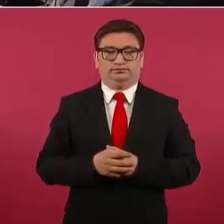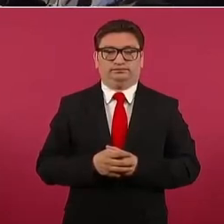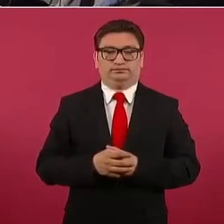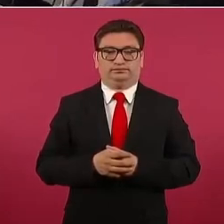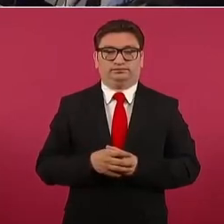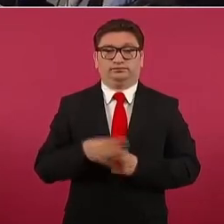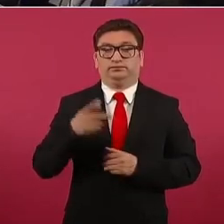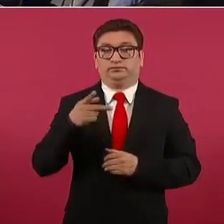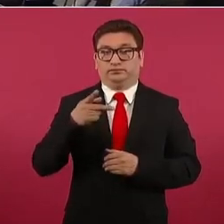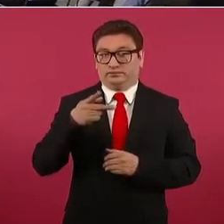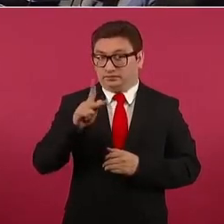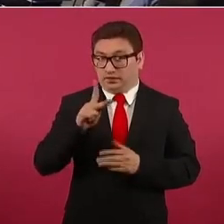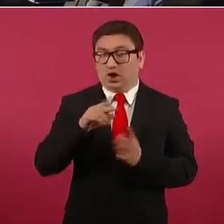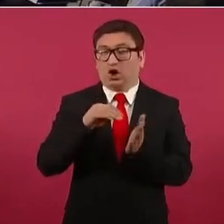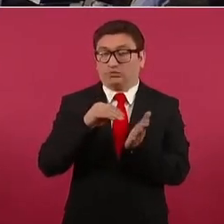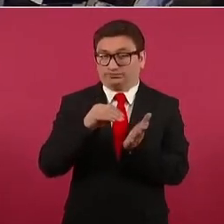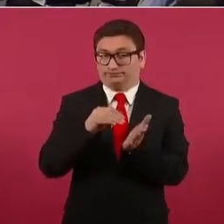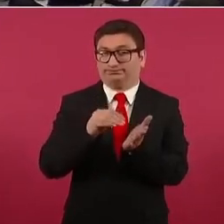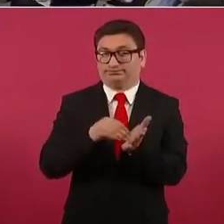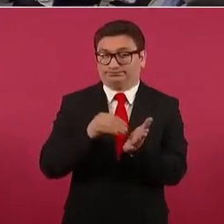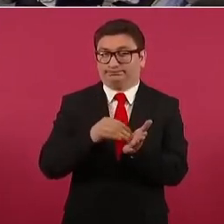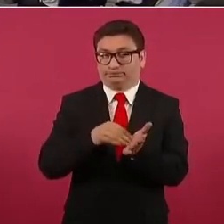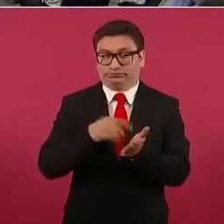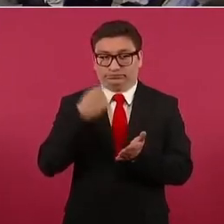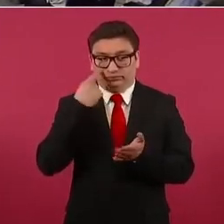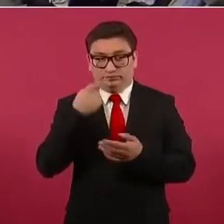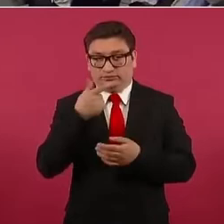de 7.88